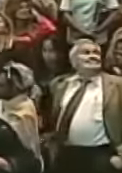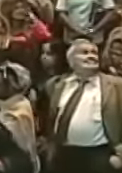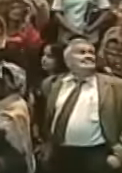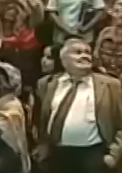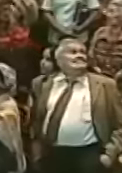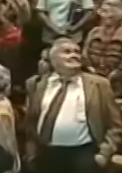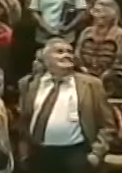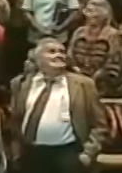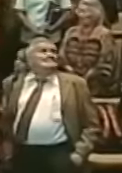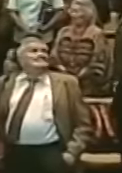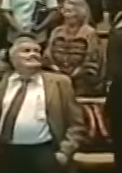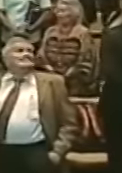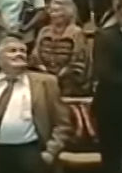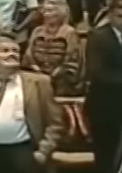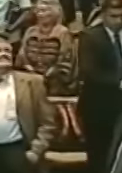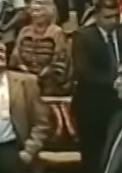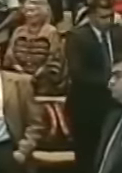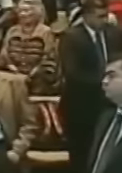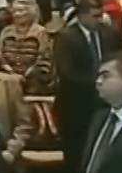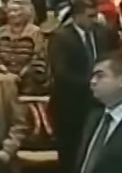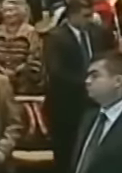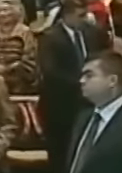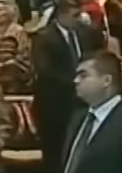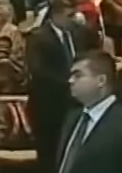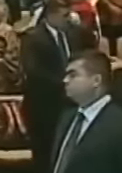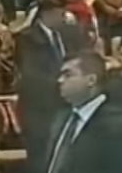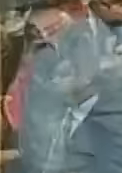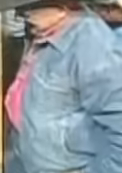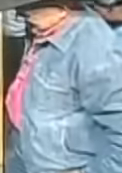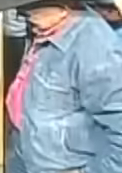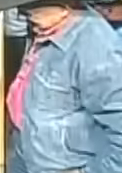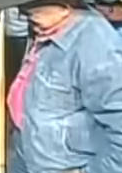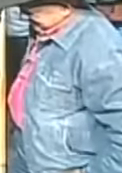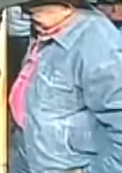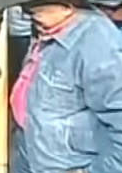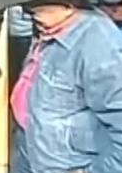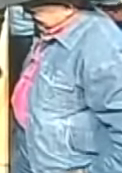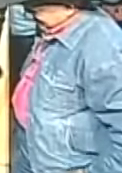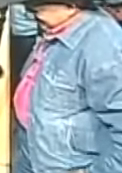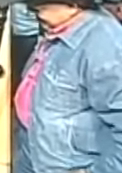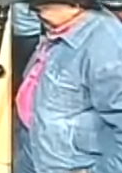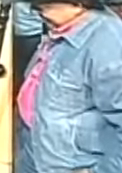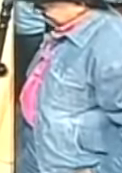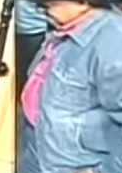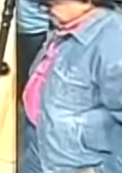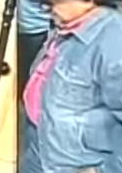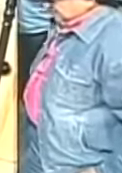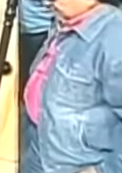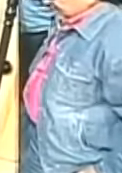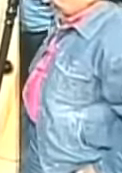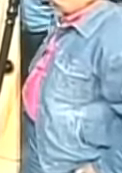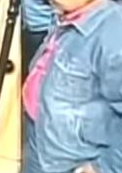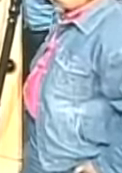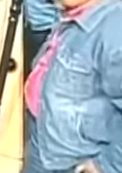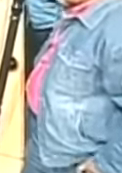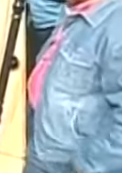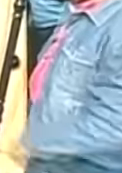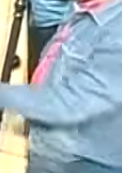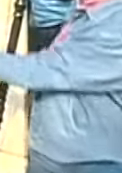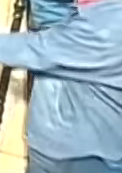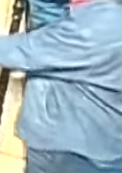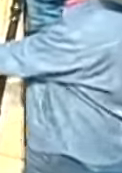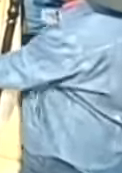fui a parrandear. Después me fui para el Callao, que me llaman a cantar. Después vine para Moraga, la tierra del Furrial.